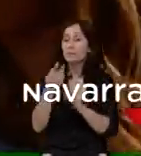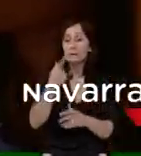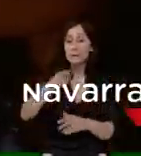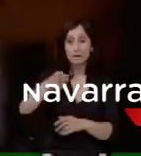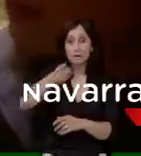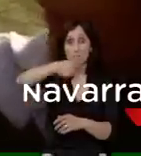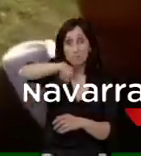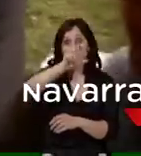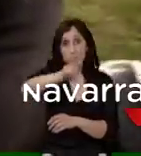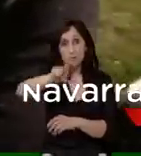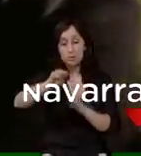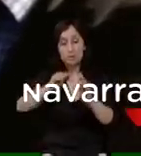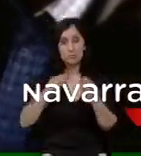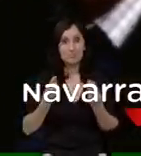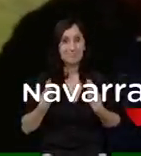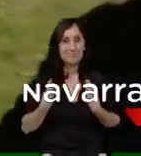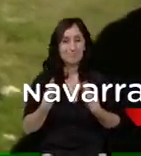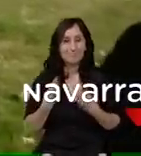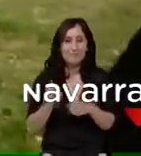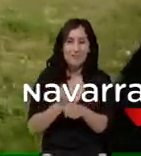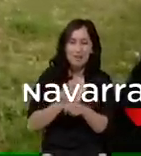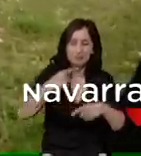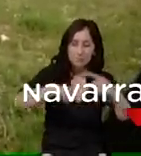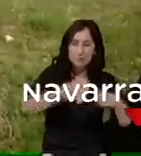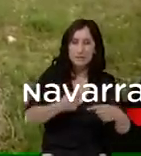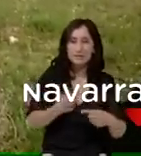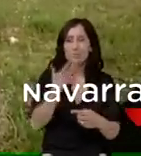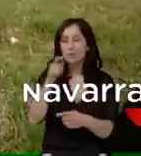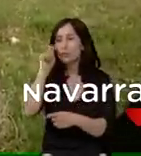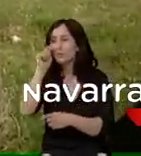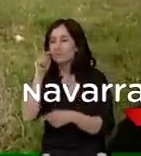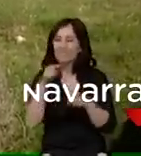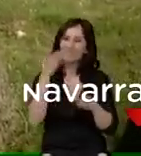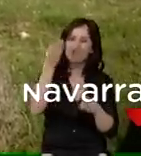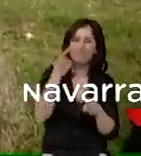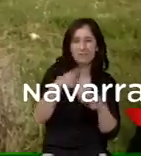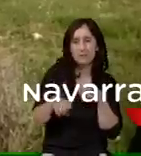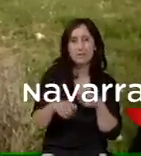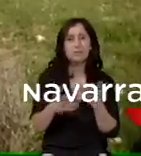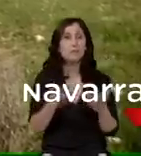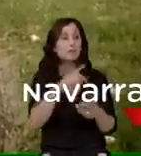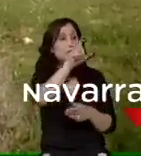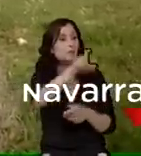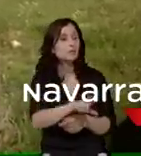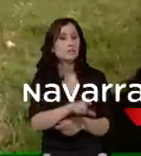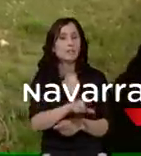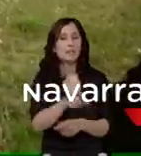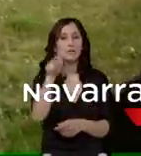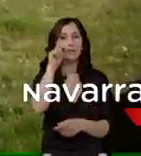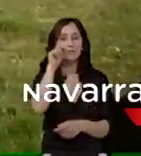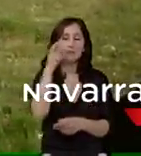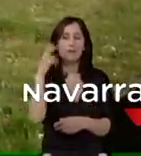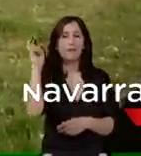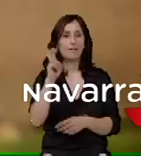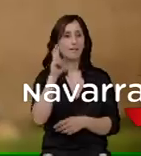los que trabajáis aquí, que no la veis con tan buenos ojos como un turista, ¿no? Es que el que viene a Las Bardenas viene a verlo bonito, se da una vuelta,